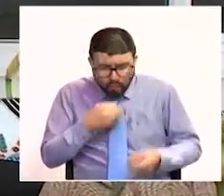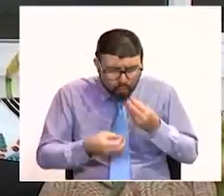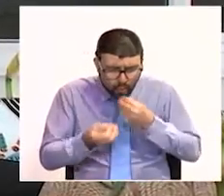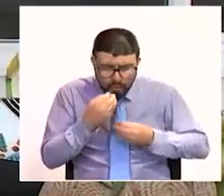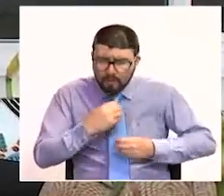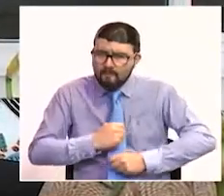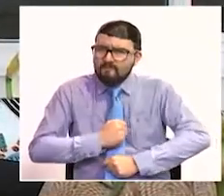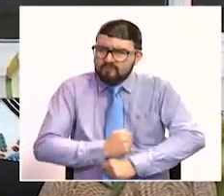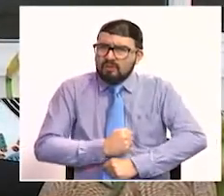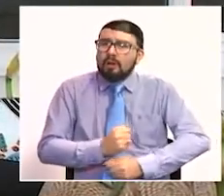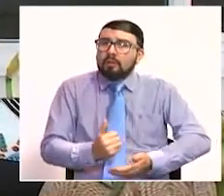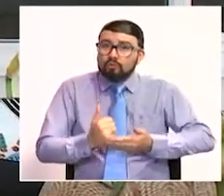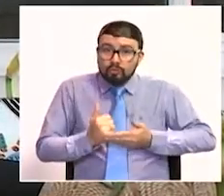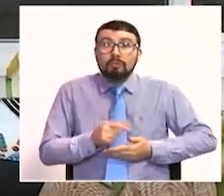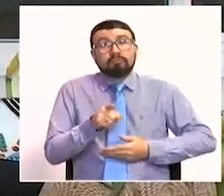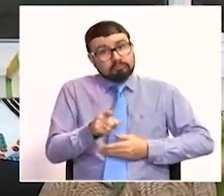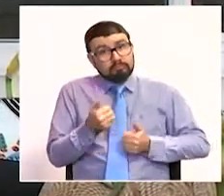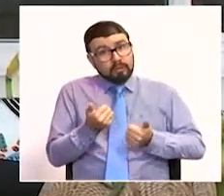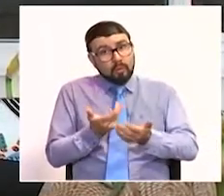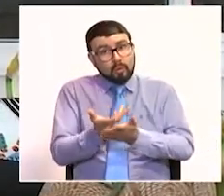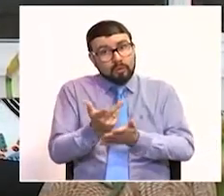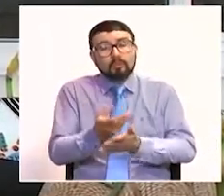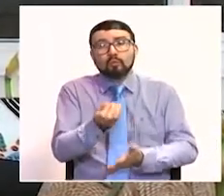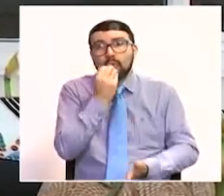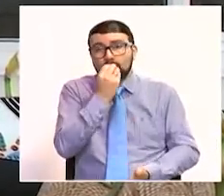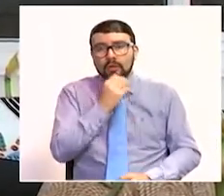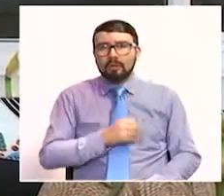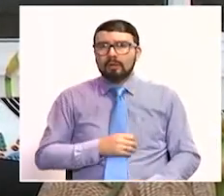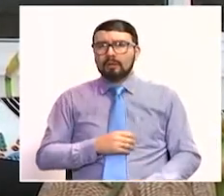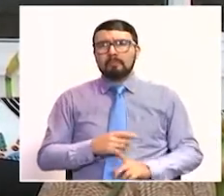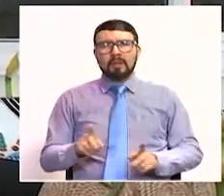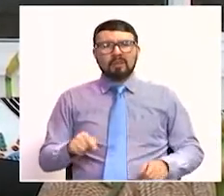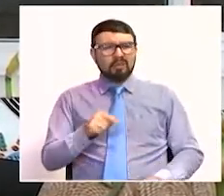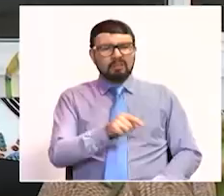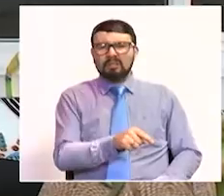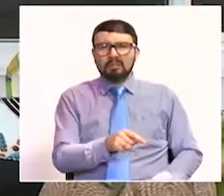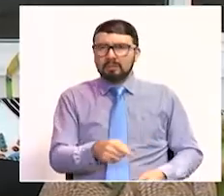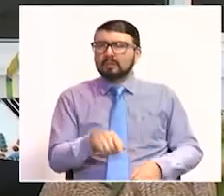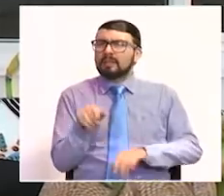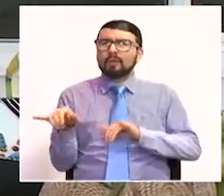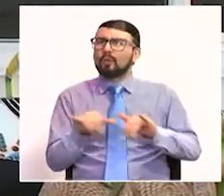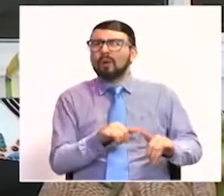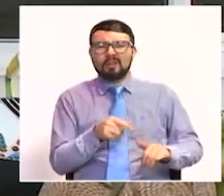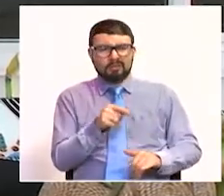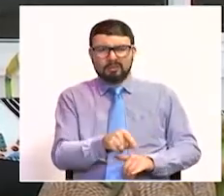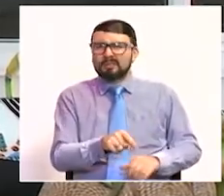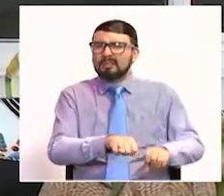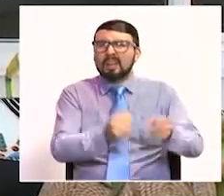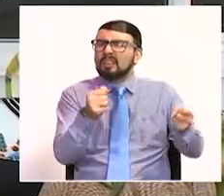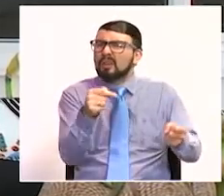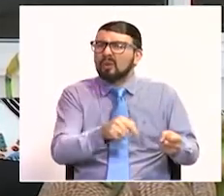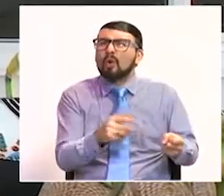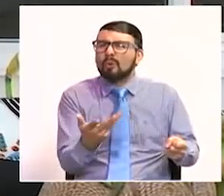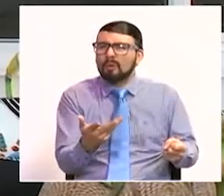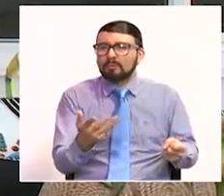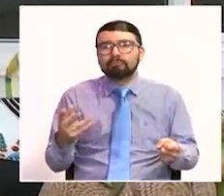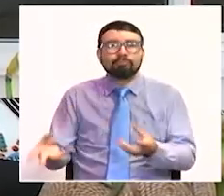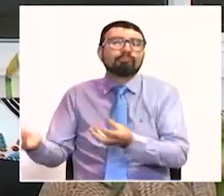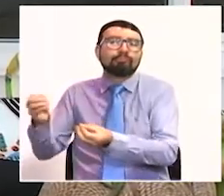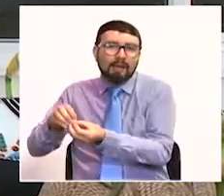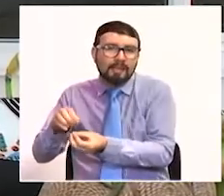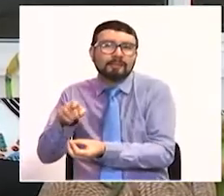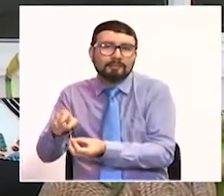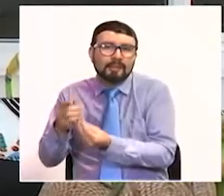Y es bueno que lo consuman, pero no lo maten. No lo combinen con el queso.